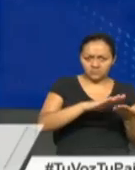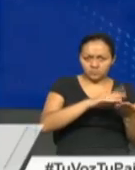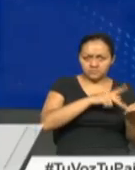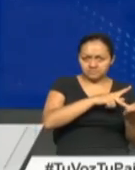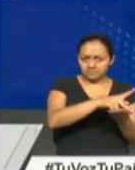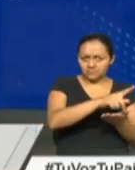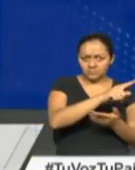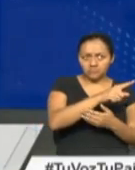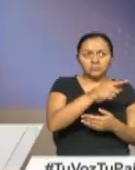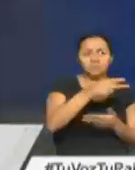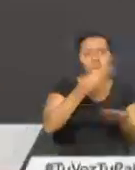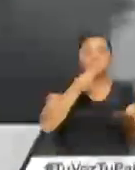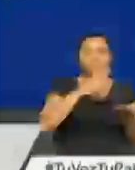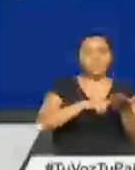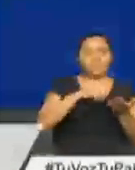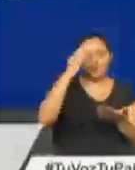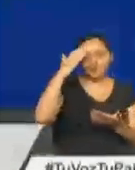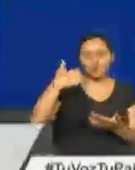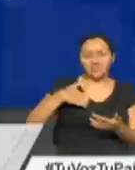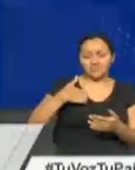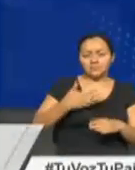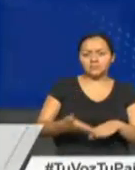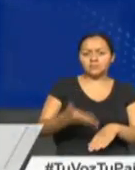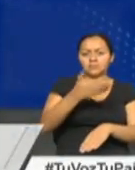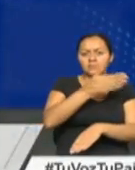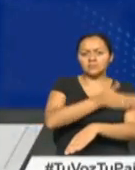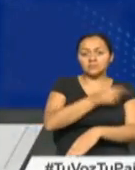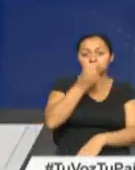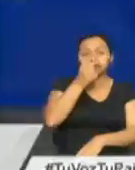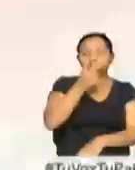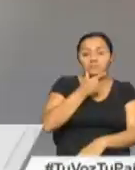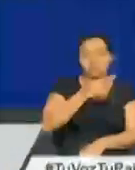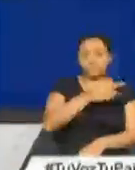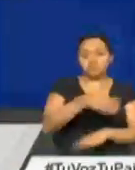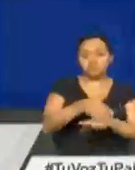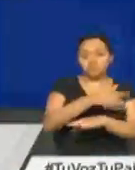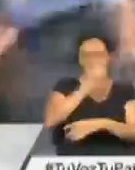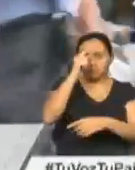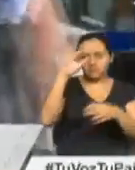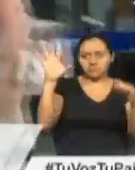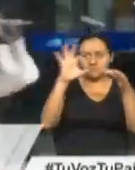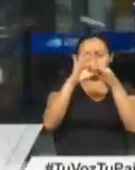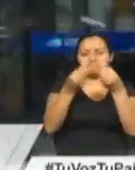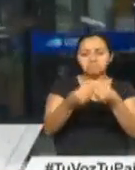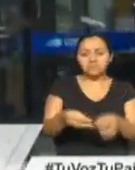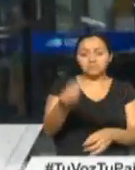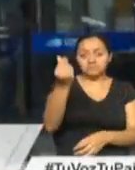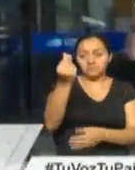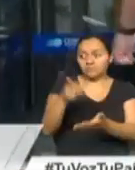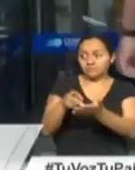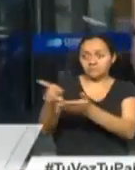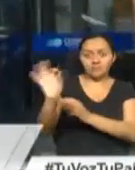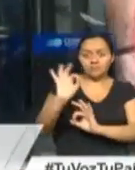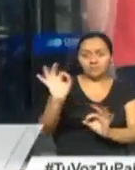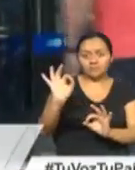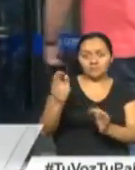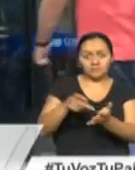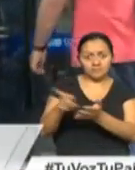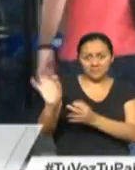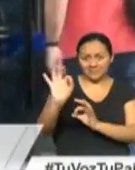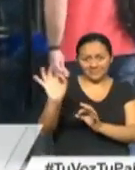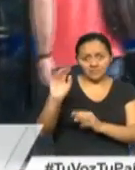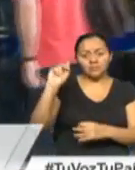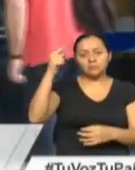deuda del Correo Argentino, que los Macri tuvieron en concesión entre 1997 y 2003, cuando volvió a ser administrado por el